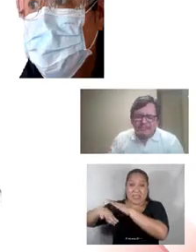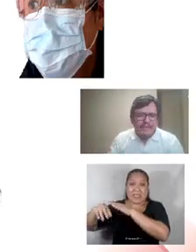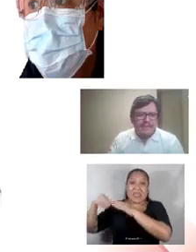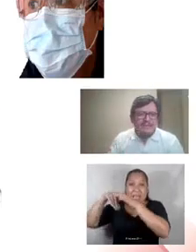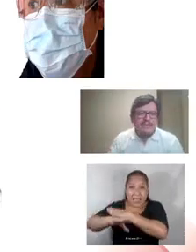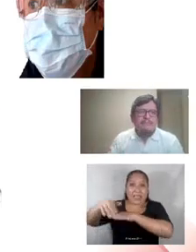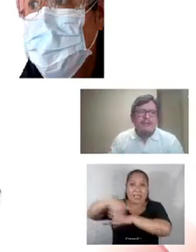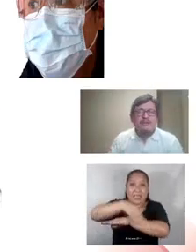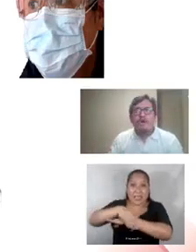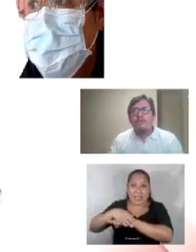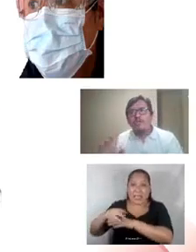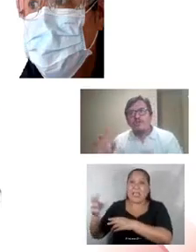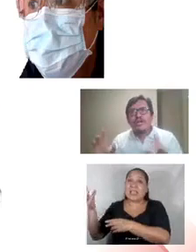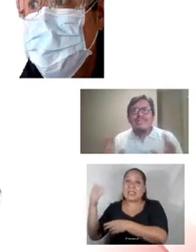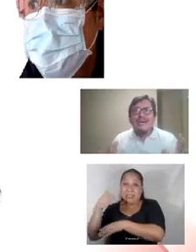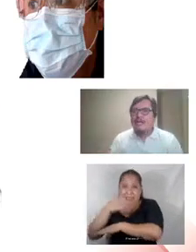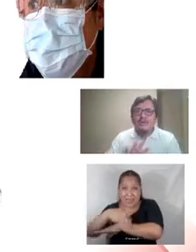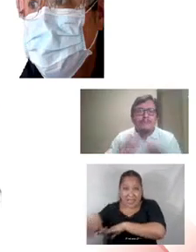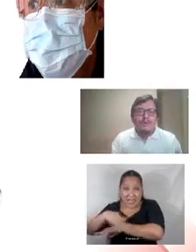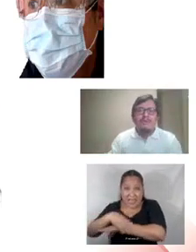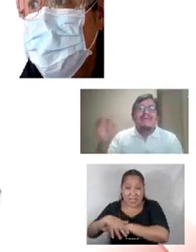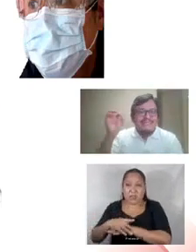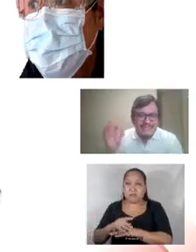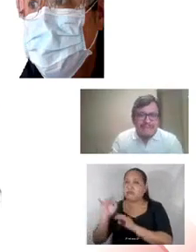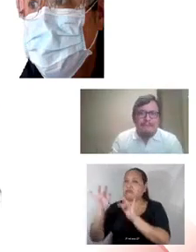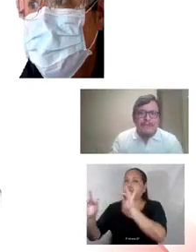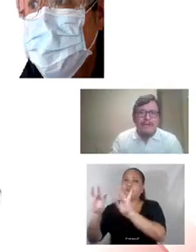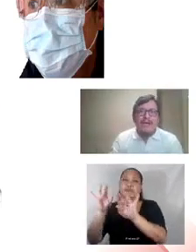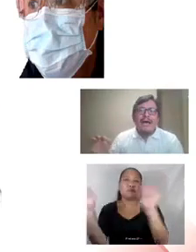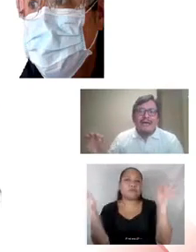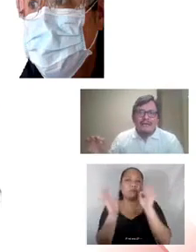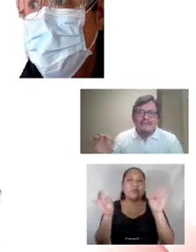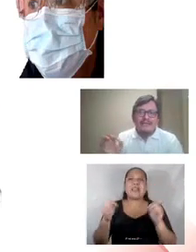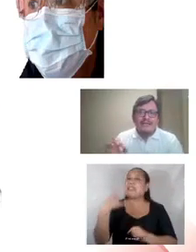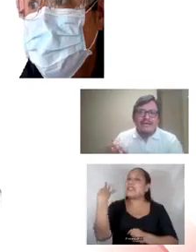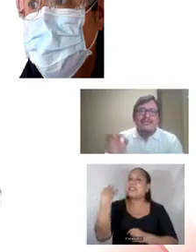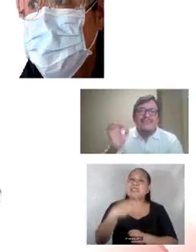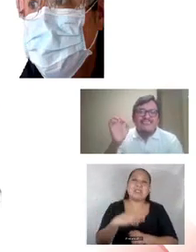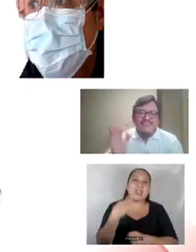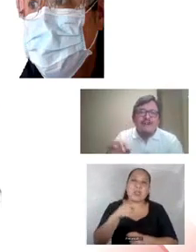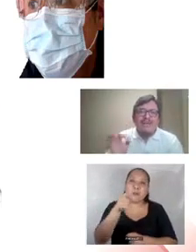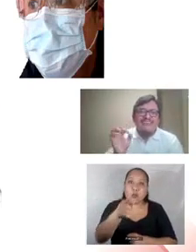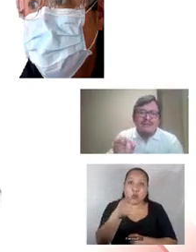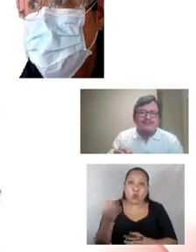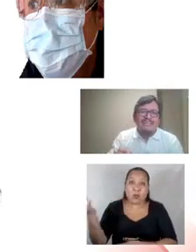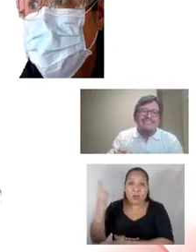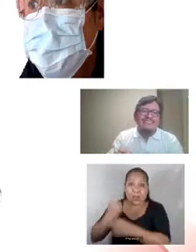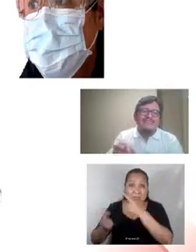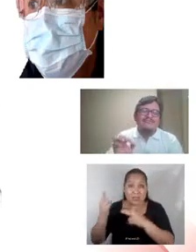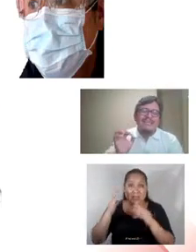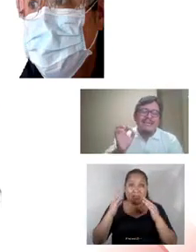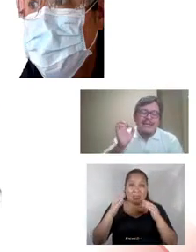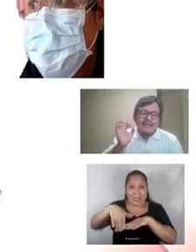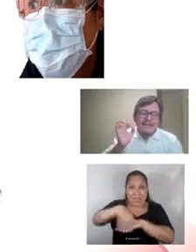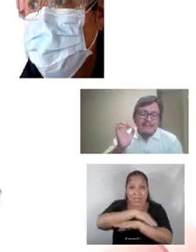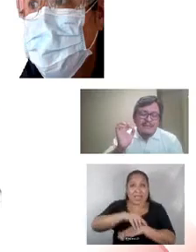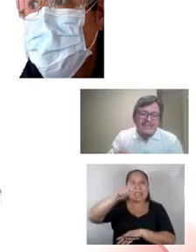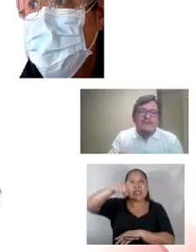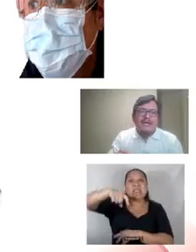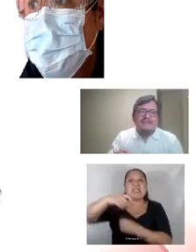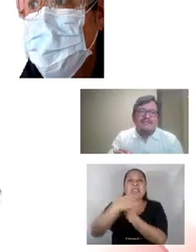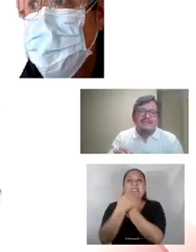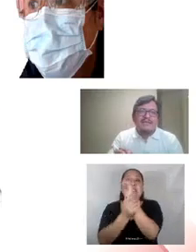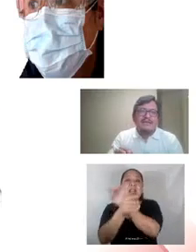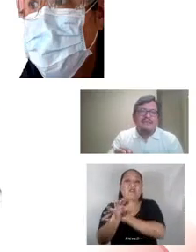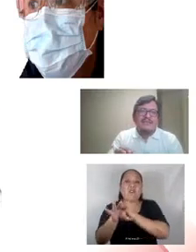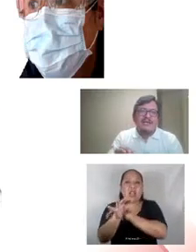fundamental. Siempre, siempre. No, pero no toqué nada, no importa. Siempre al regresar de la calle debemos lavarnos. Esa es la manera